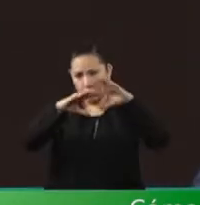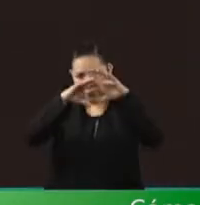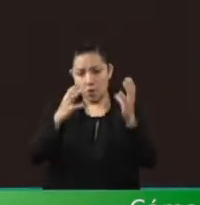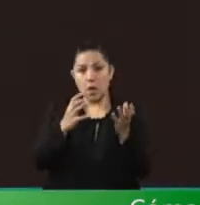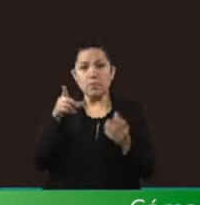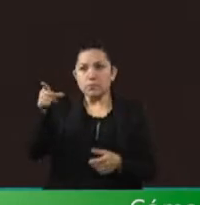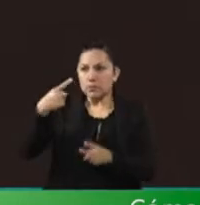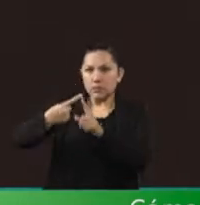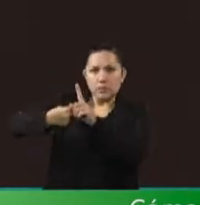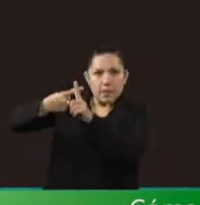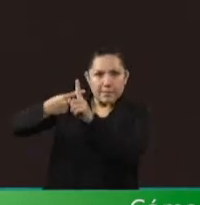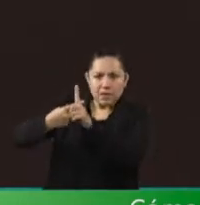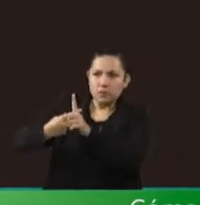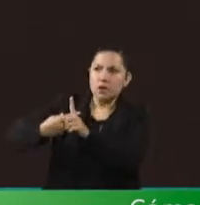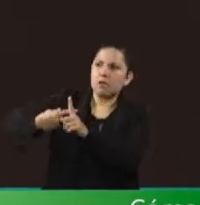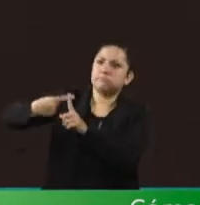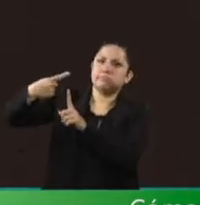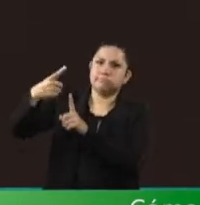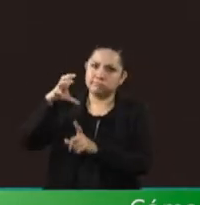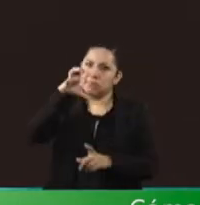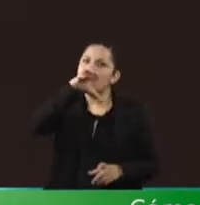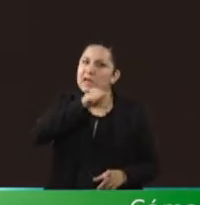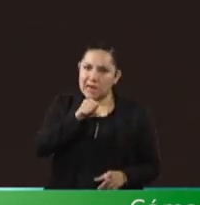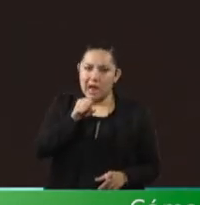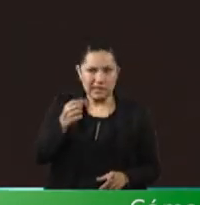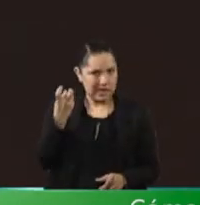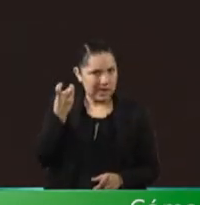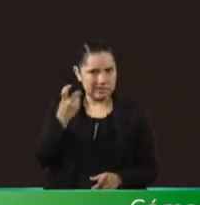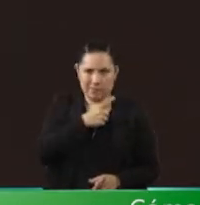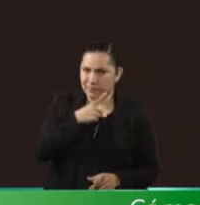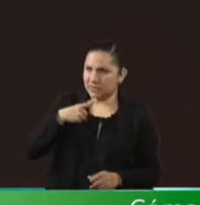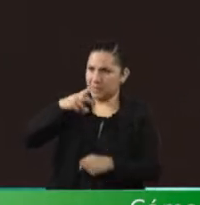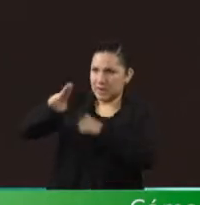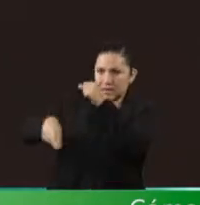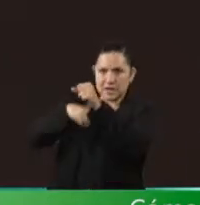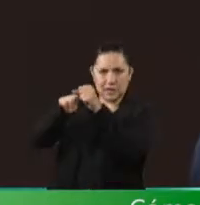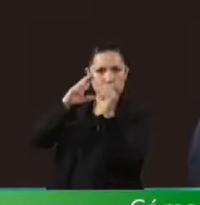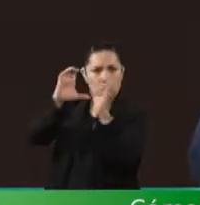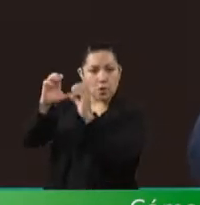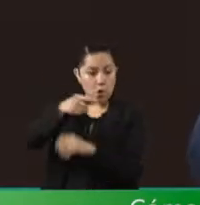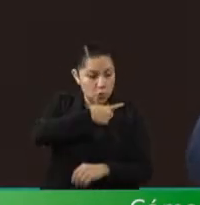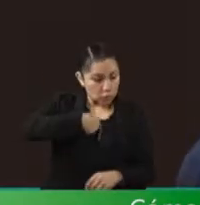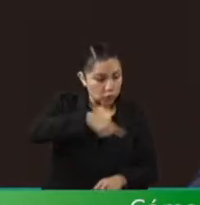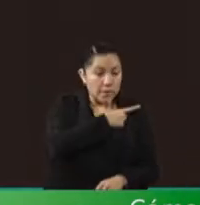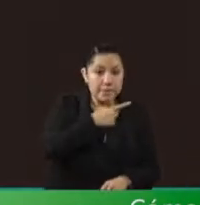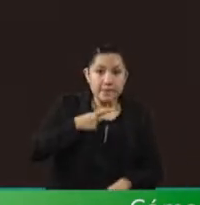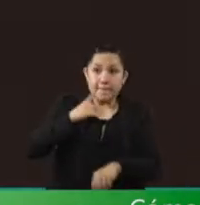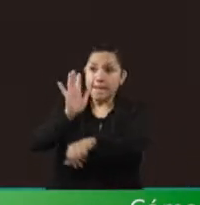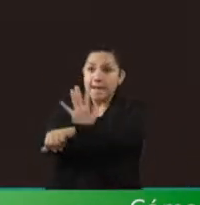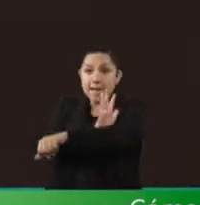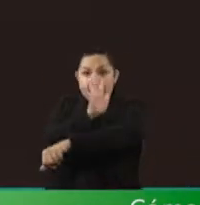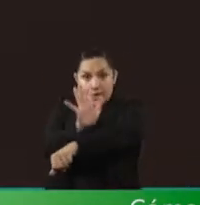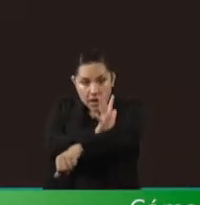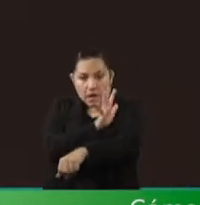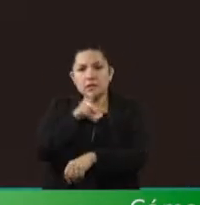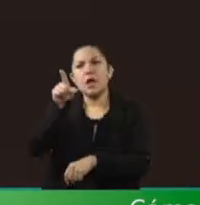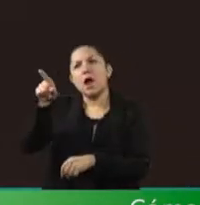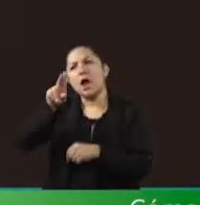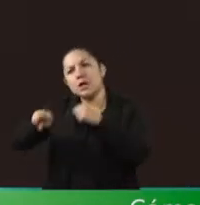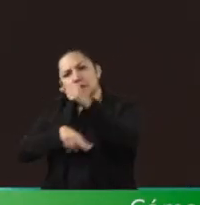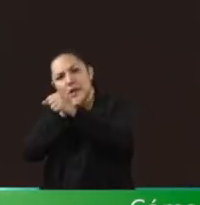la naturaleza nos obligará a consumir energías limpias de lo contrario Seguiremos viviendo con más frecuencia con